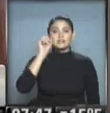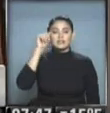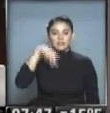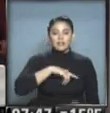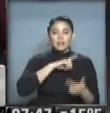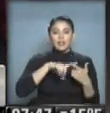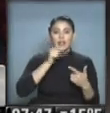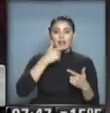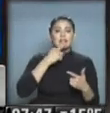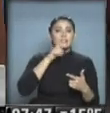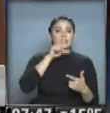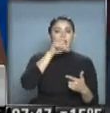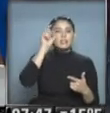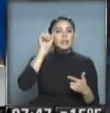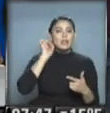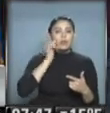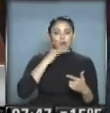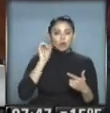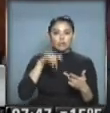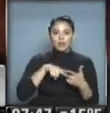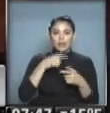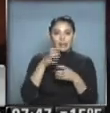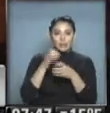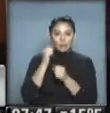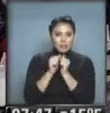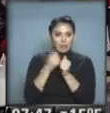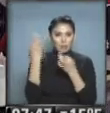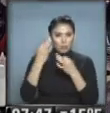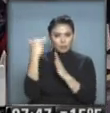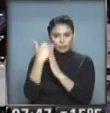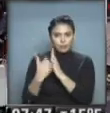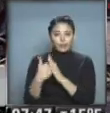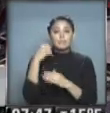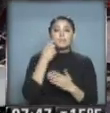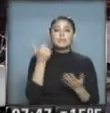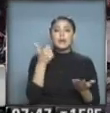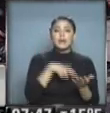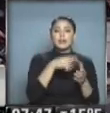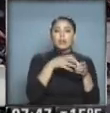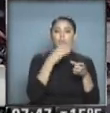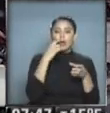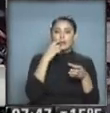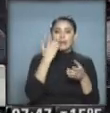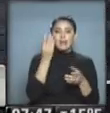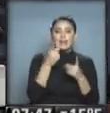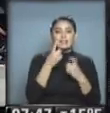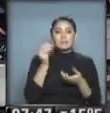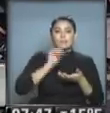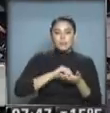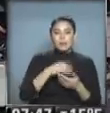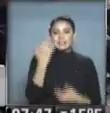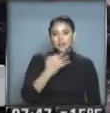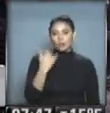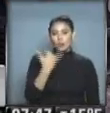también Gonzalo Castillejos. Se arma bien Central para esta temporada, pero el tema es River, que recupera goles y que seguramente tiene en